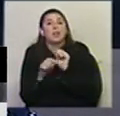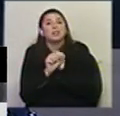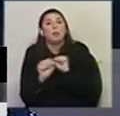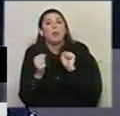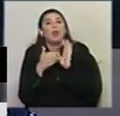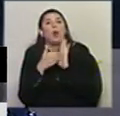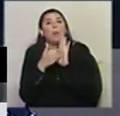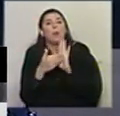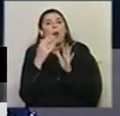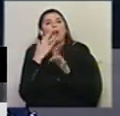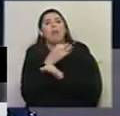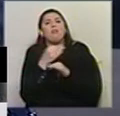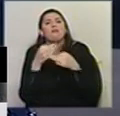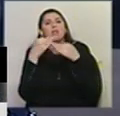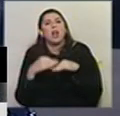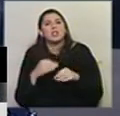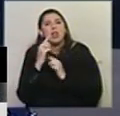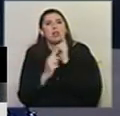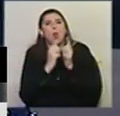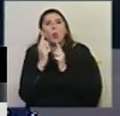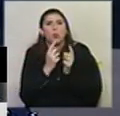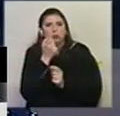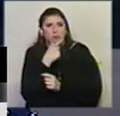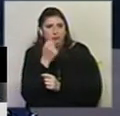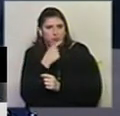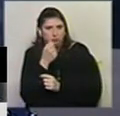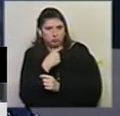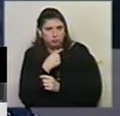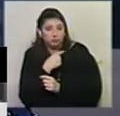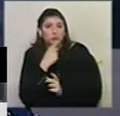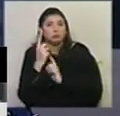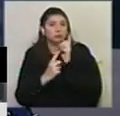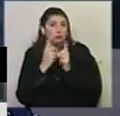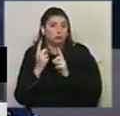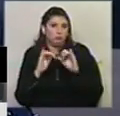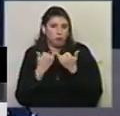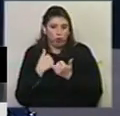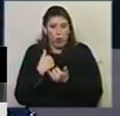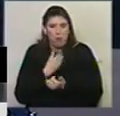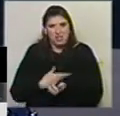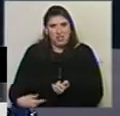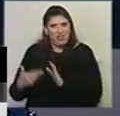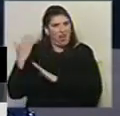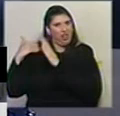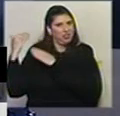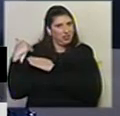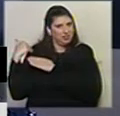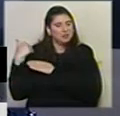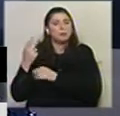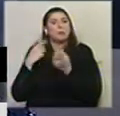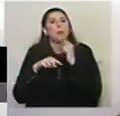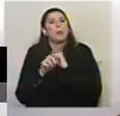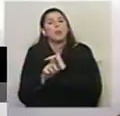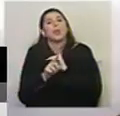la eficacia de algunos medicamentos, algunos que incorporamos y algunos que se incorporaron cuando yo era presidente del fondo, que a la luz de verlos a lo largo del